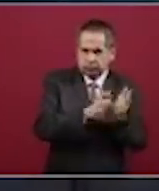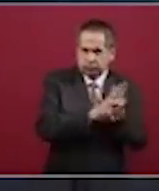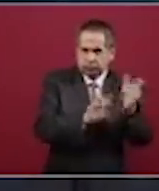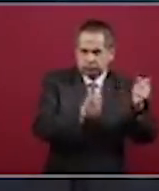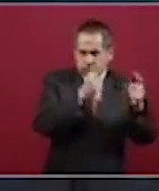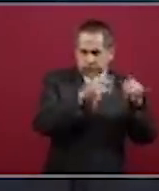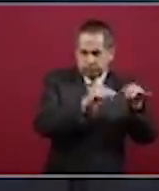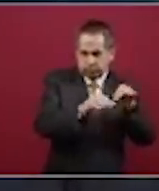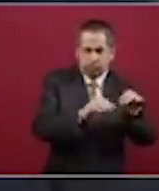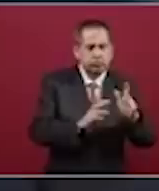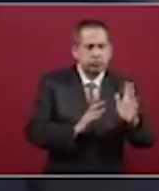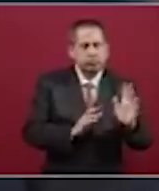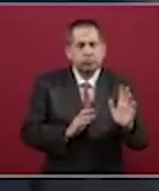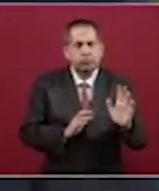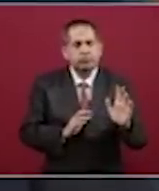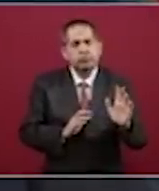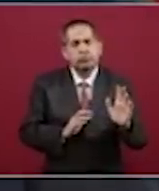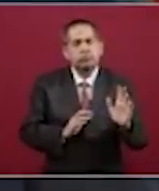de